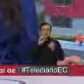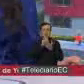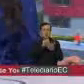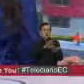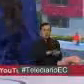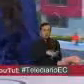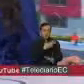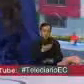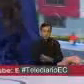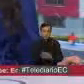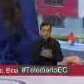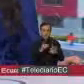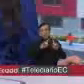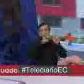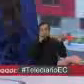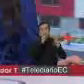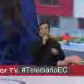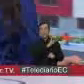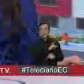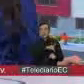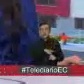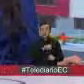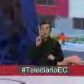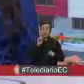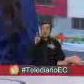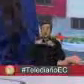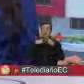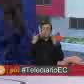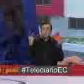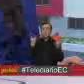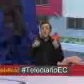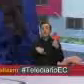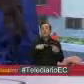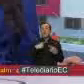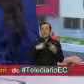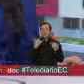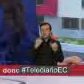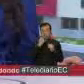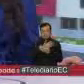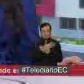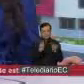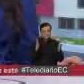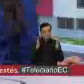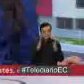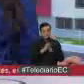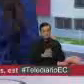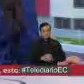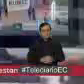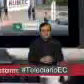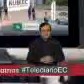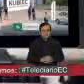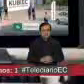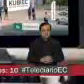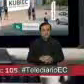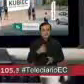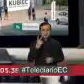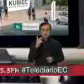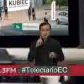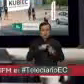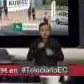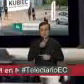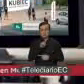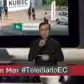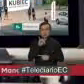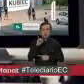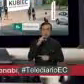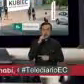proyectos, tanto del sector privado como del público. ¿Cuándo se realizará? Le contamos en la siguiente nota. Del 12 al 21 de junio